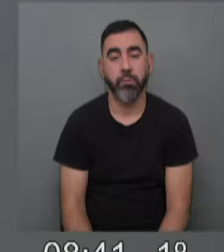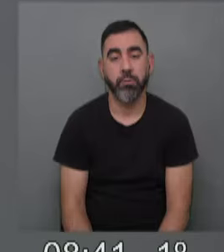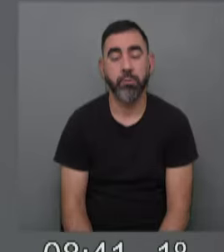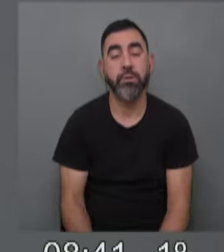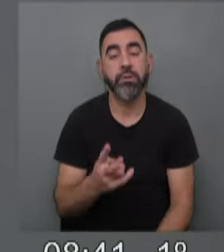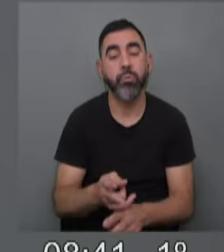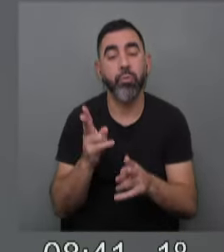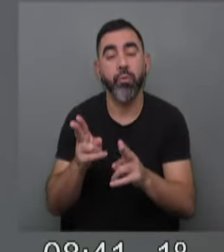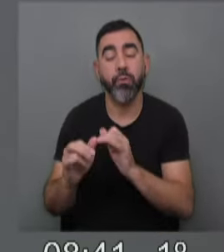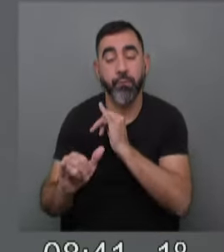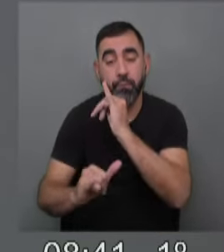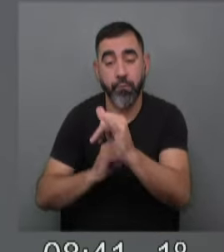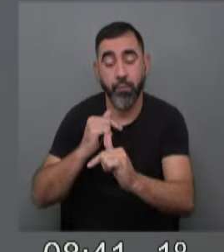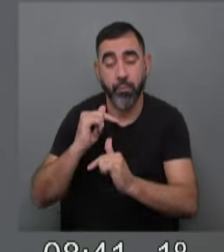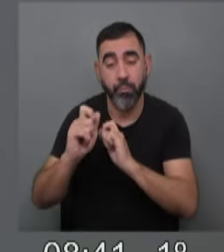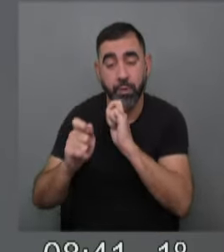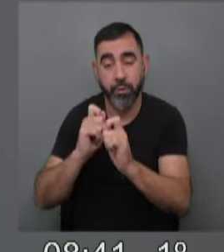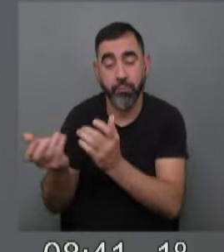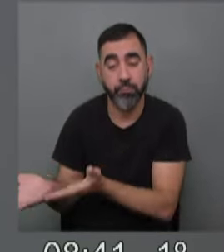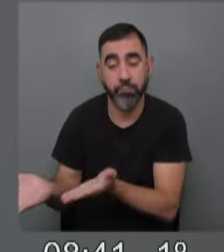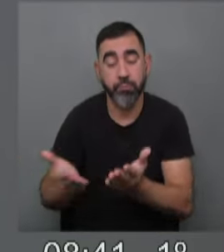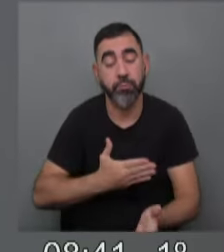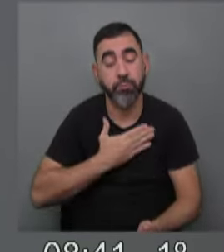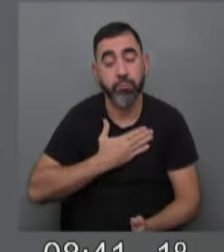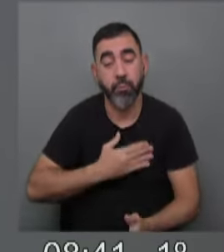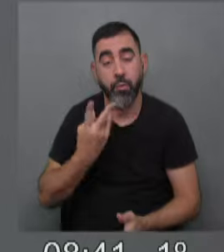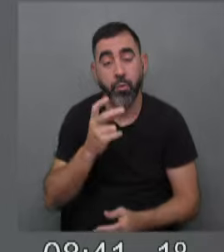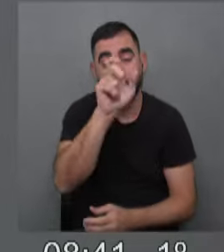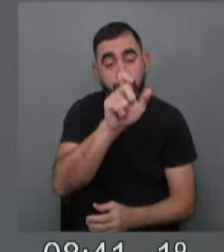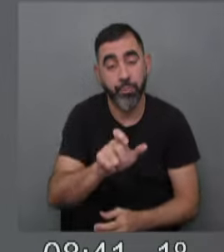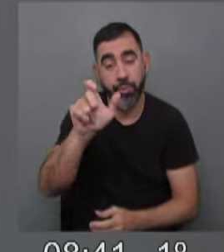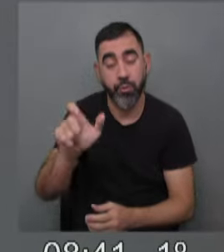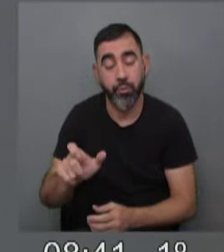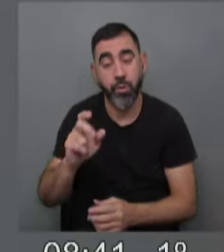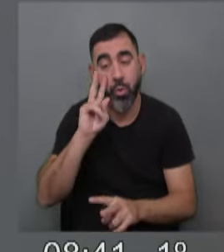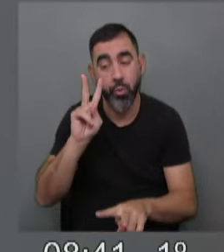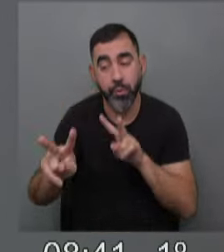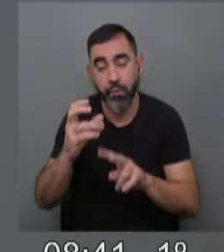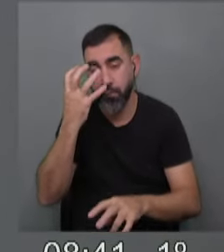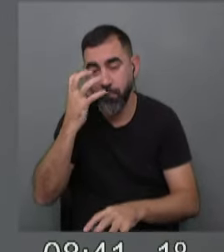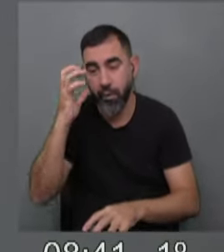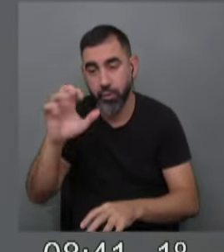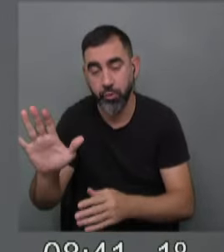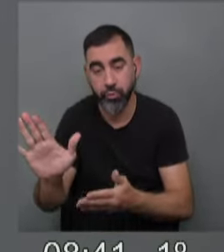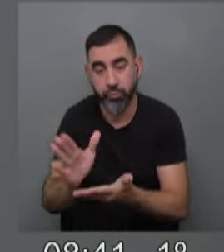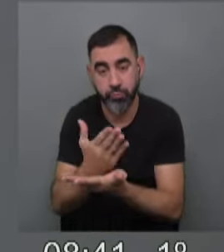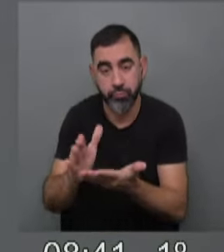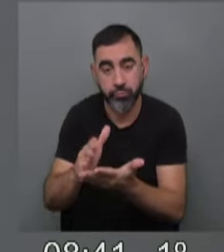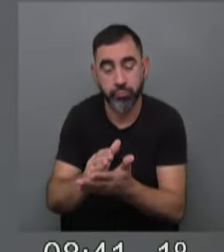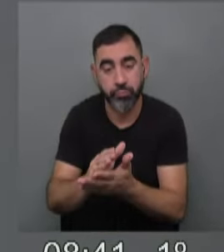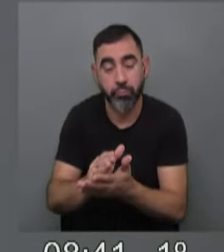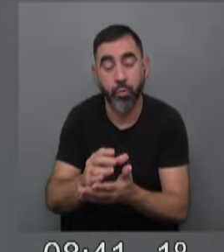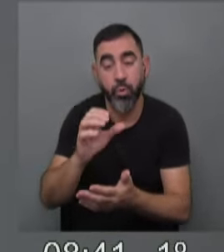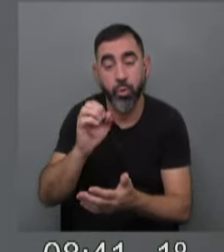este segundo bloque de MBD Noticias estamos recibiendo con muchísimo gusto a dos integrantes del Observatorio de Racismo y Xenofobia. Estamos hablando